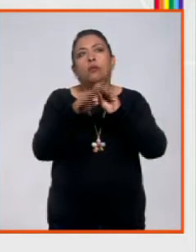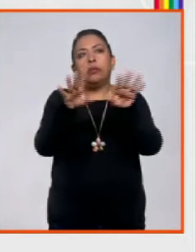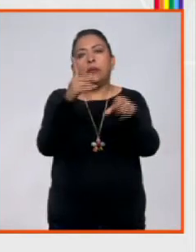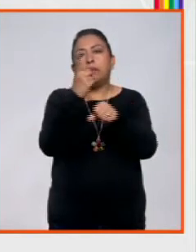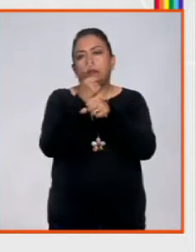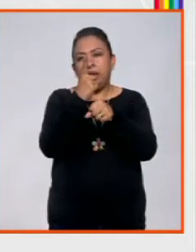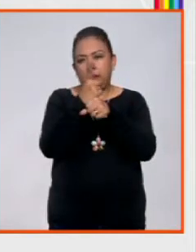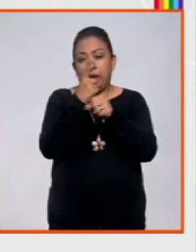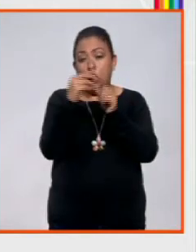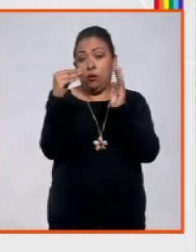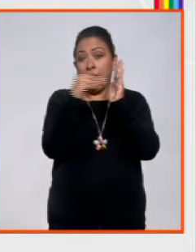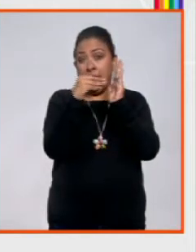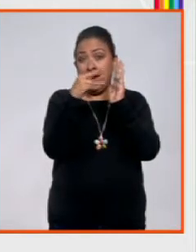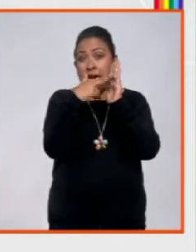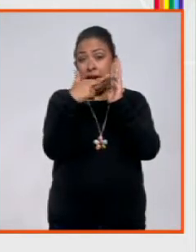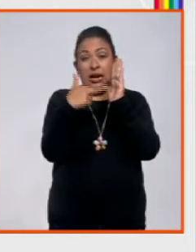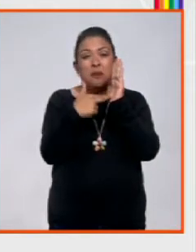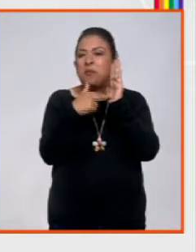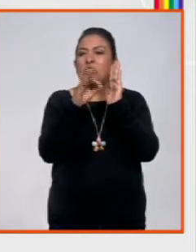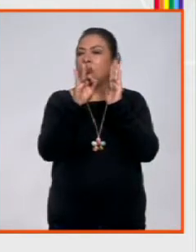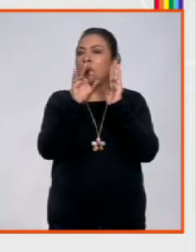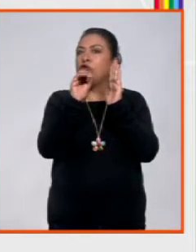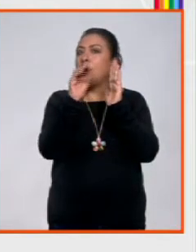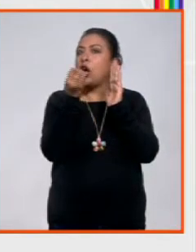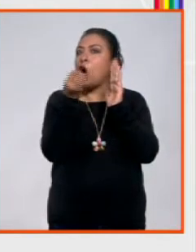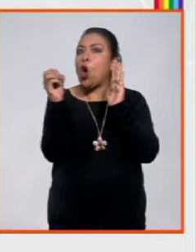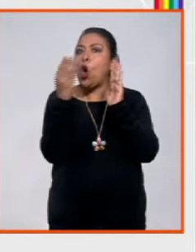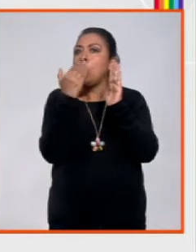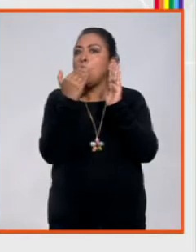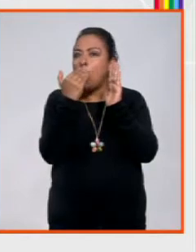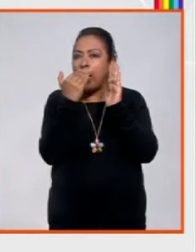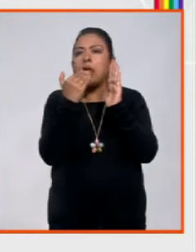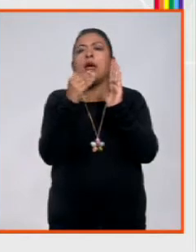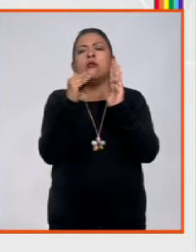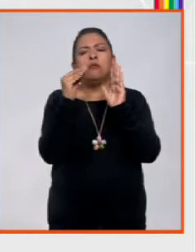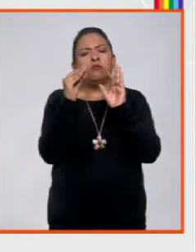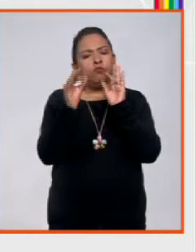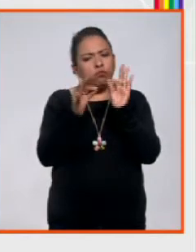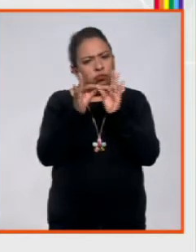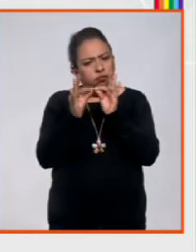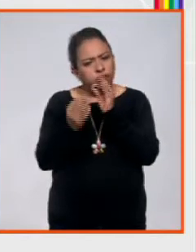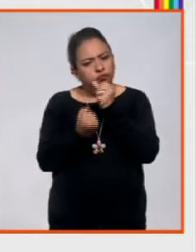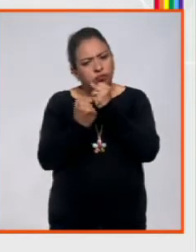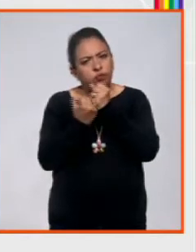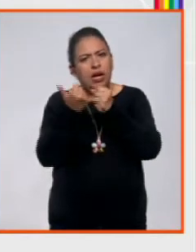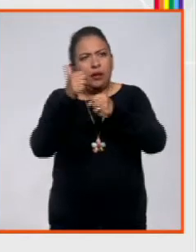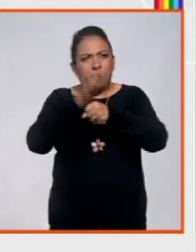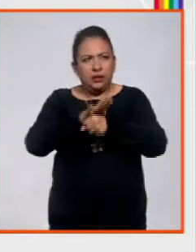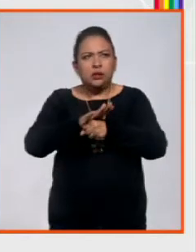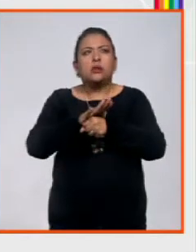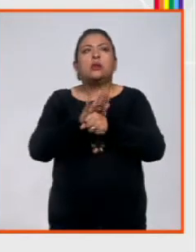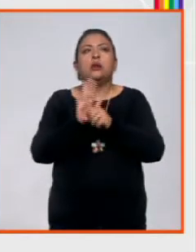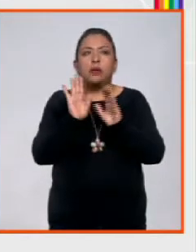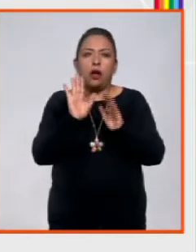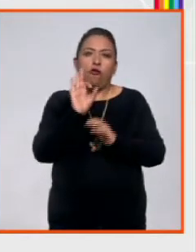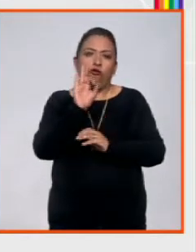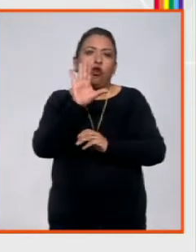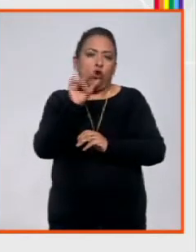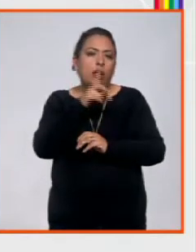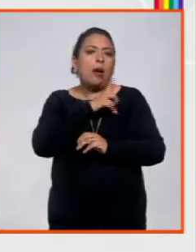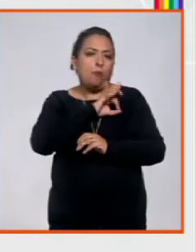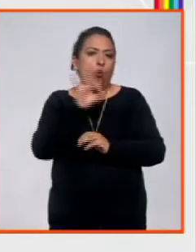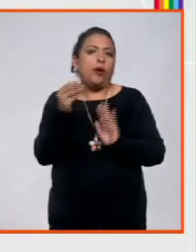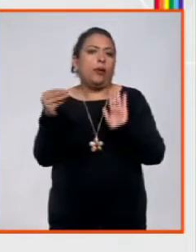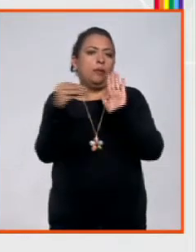primero en ese reglamento el fonca no está si se le da a la estructura administrativa de la que he estado hablando el funk estará